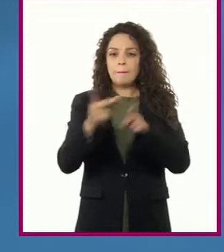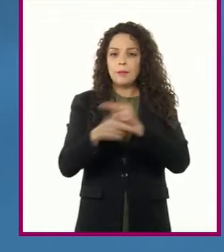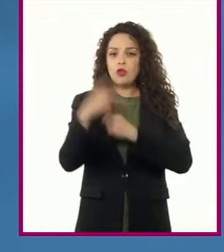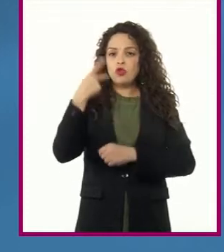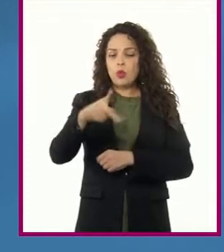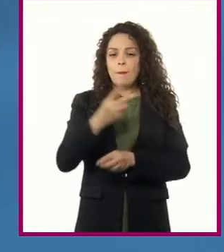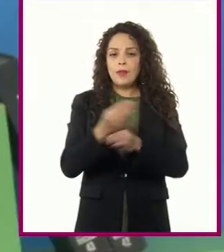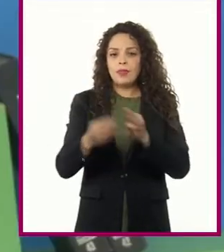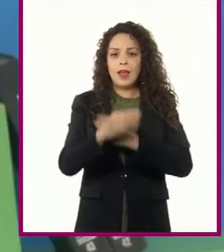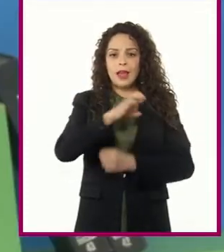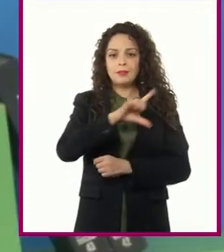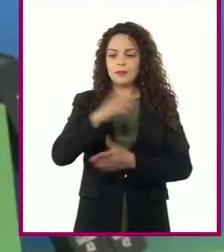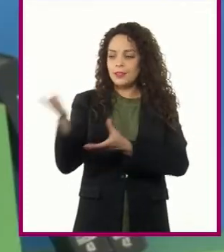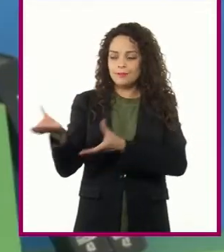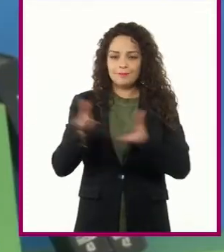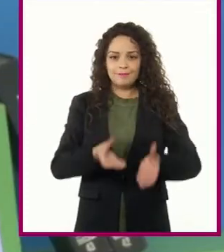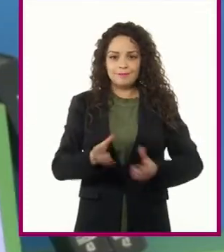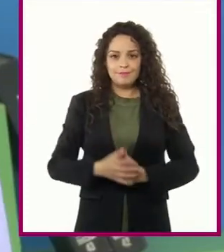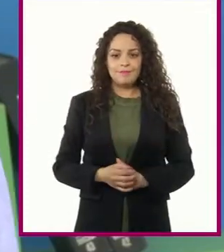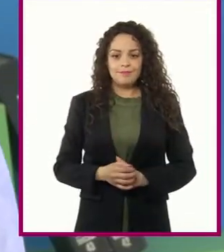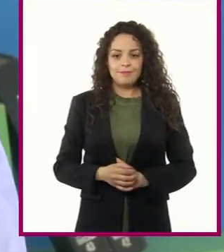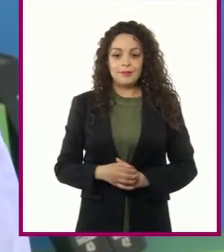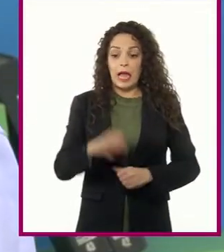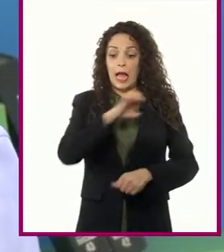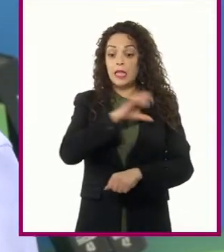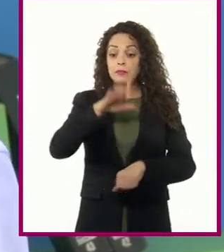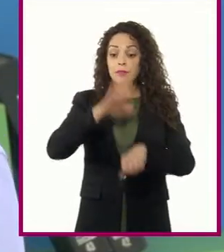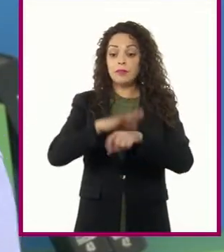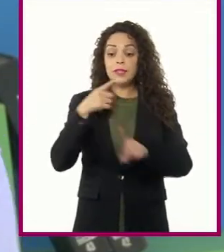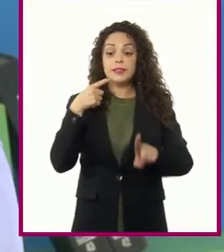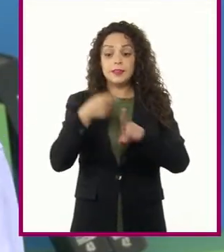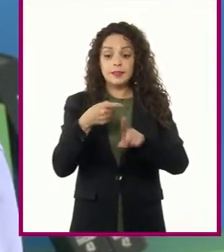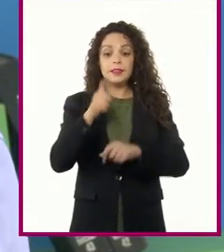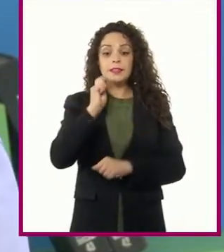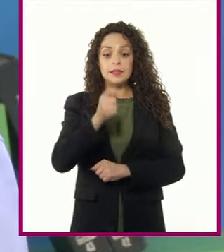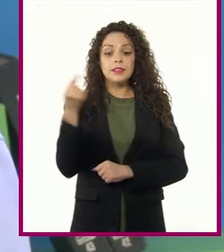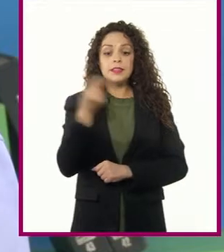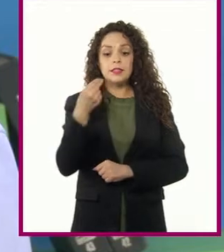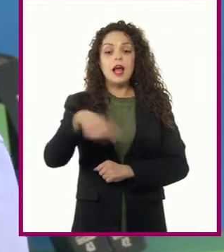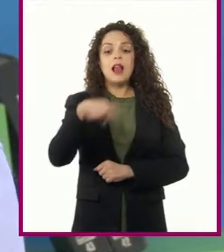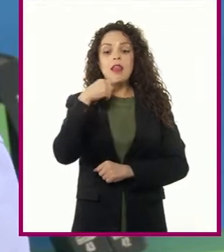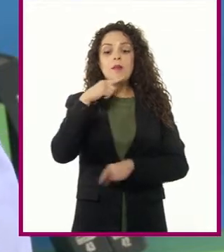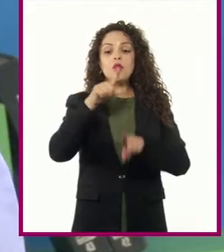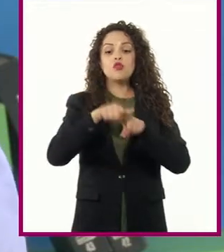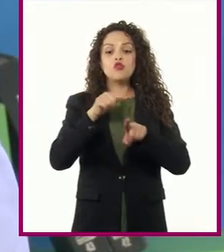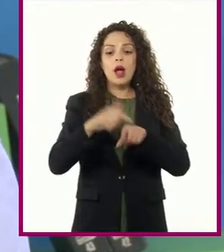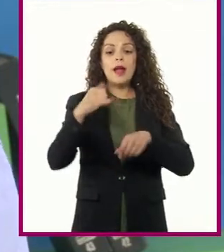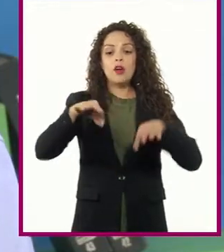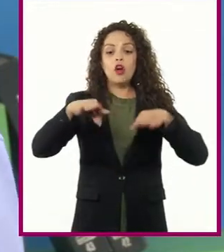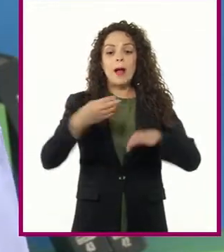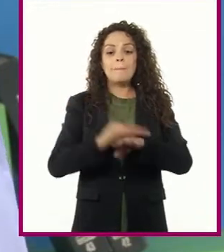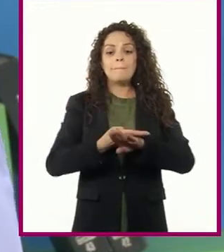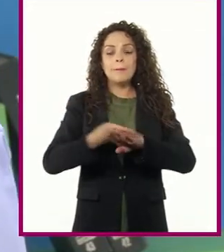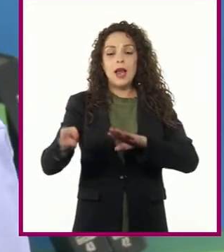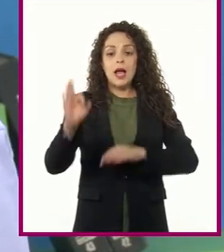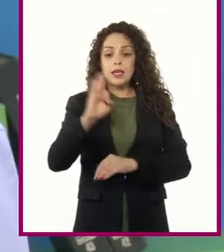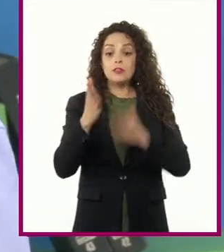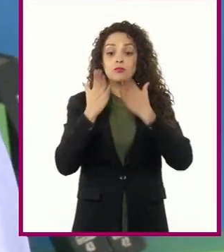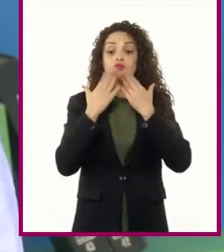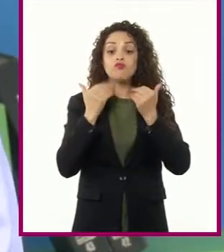y regleta. En especial, para nuestro reto ocuparemos lápices de colores y una hoja blanca. Si no tienen